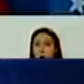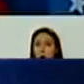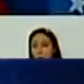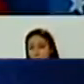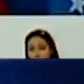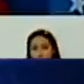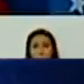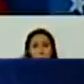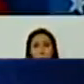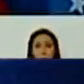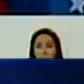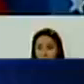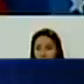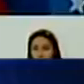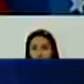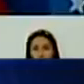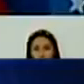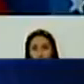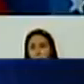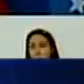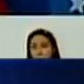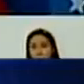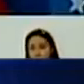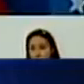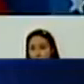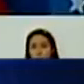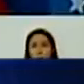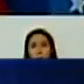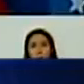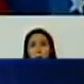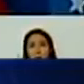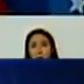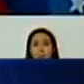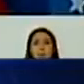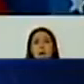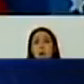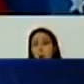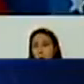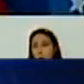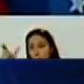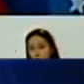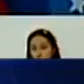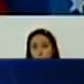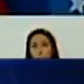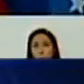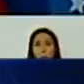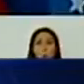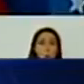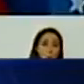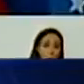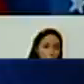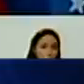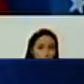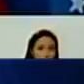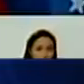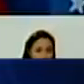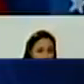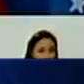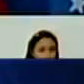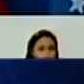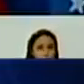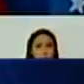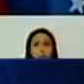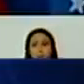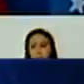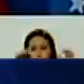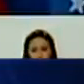Bolívar de la localidad y se fueron con Yuslady a un lugar desconocido. La joven fue dejada posteriormente en la